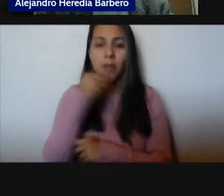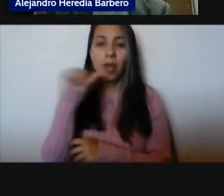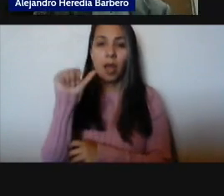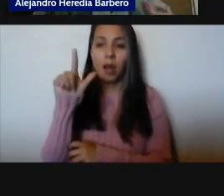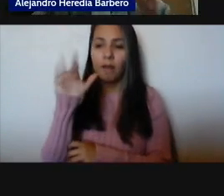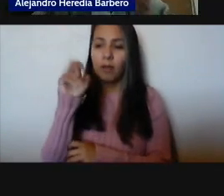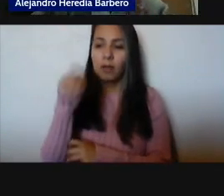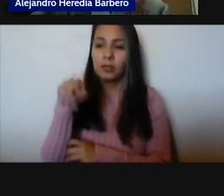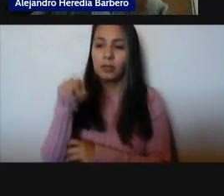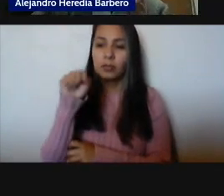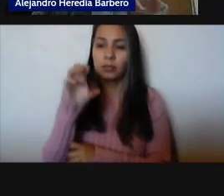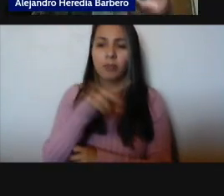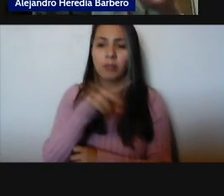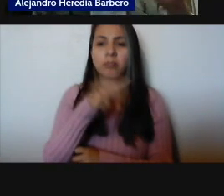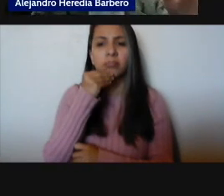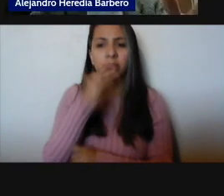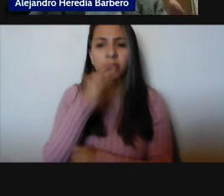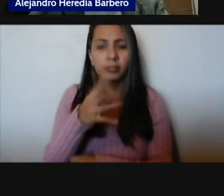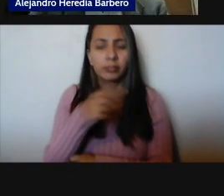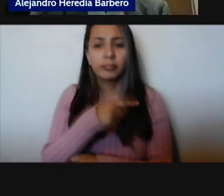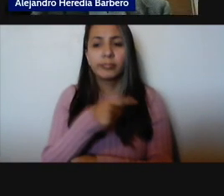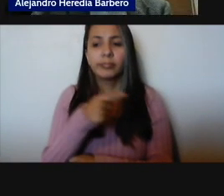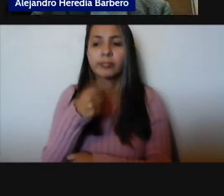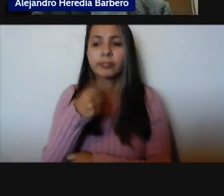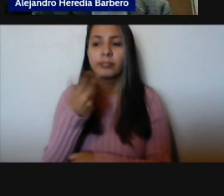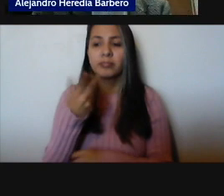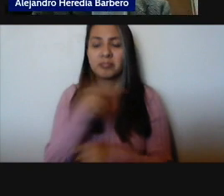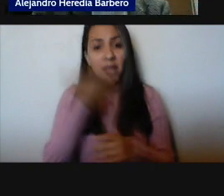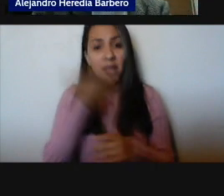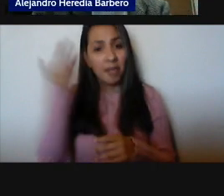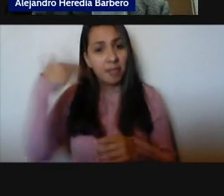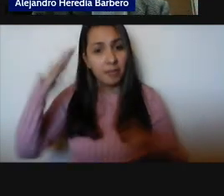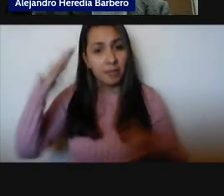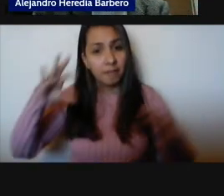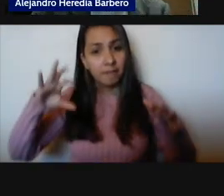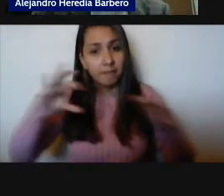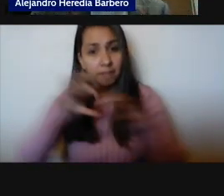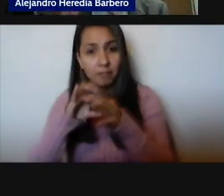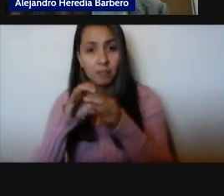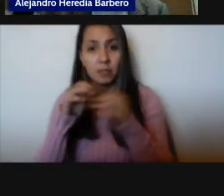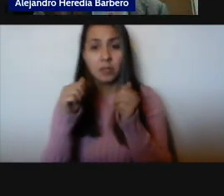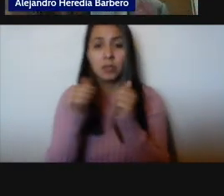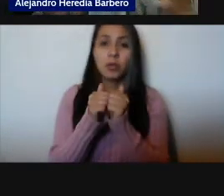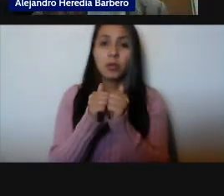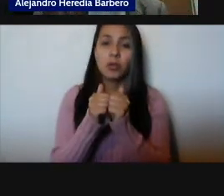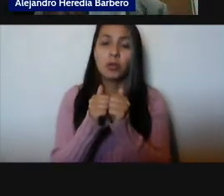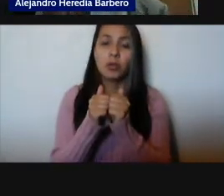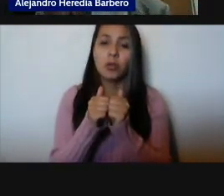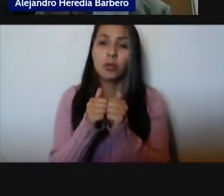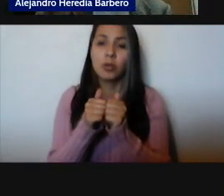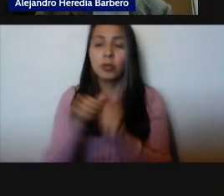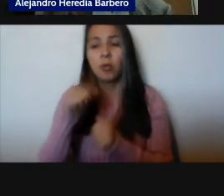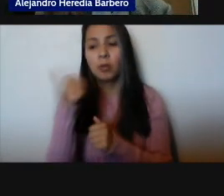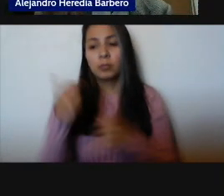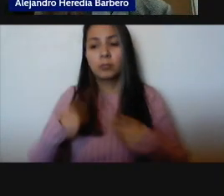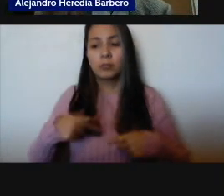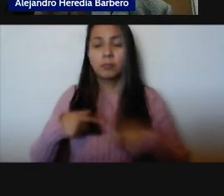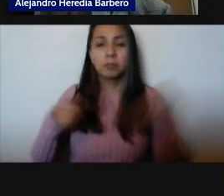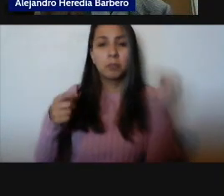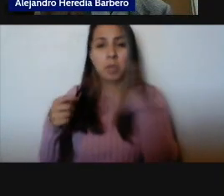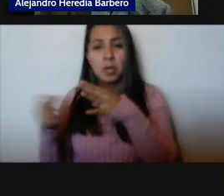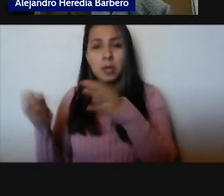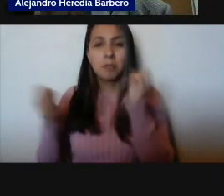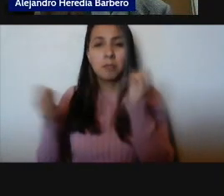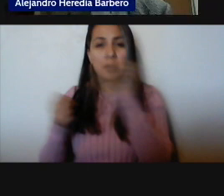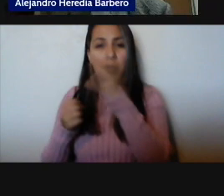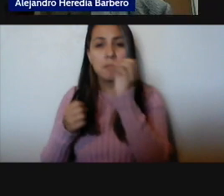químico extraordinario. Algunas de sus biografías indican, por ejemplo, que tuvo un vínculo cercano con Oparin, que le mandaba algunas